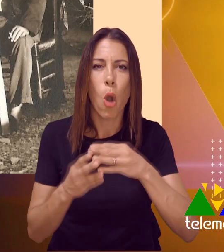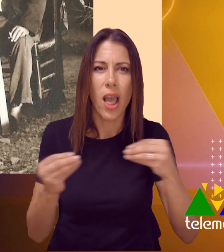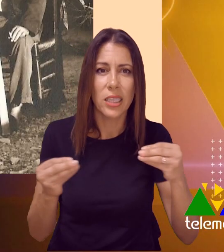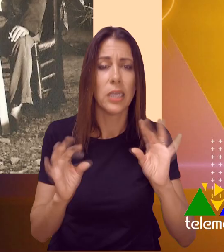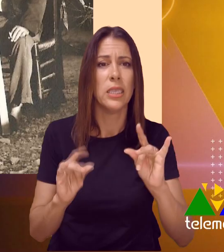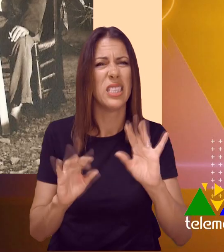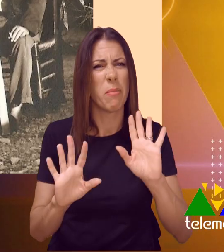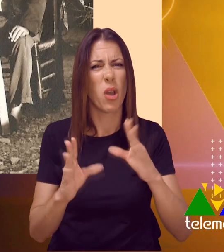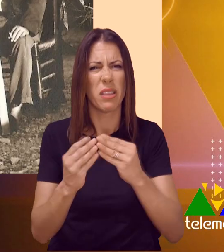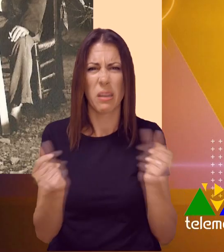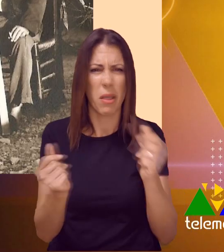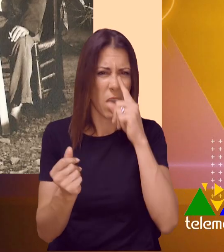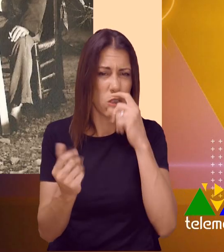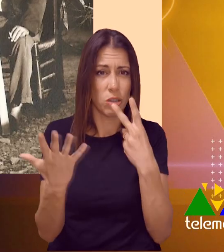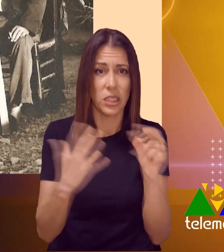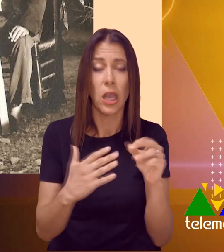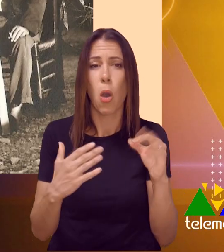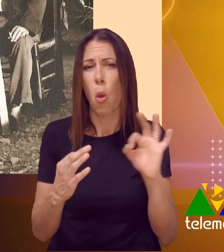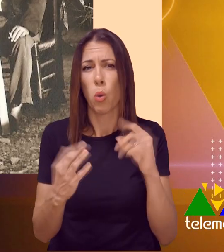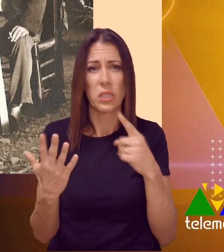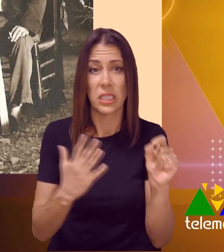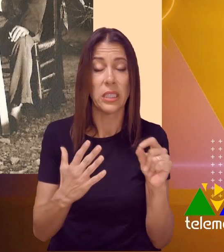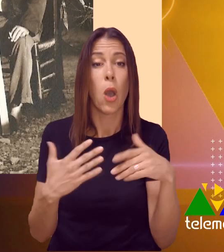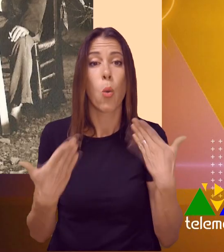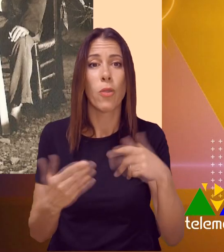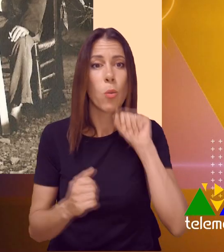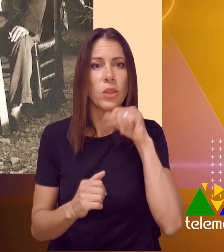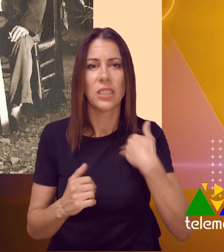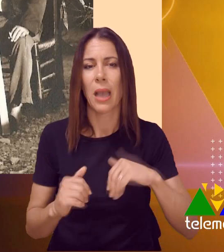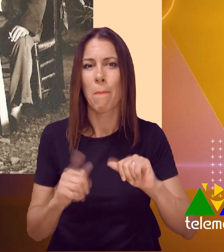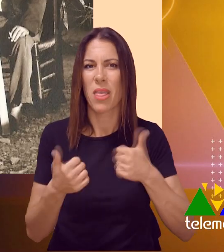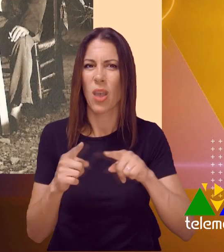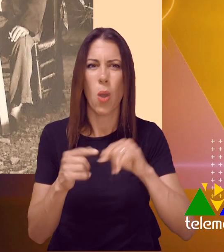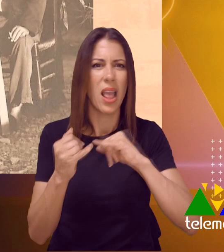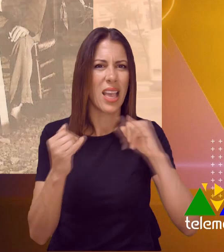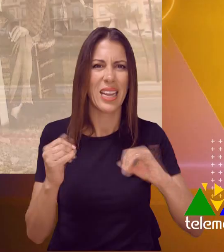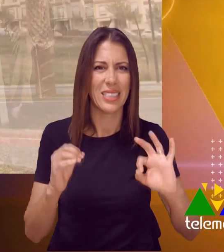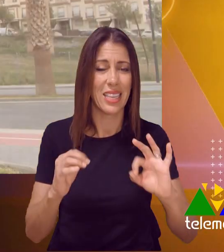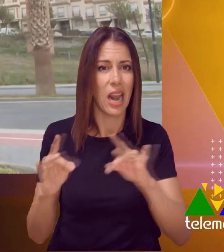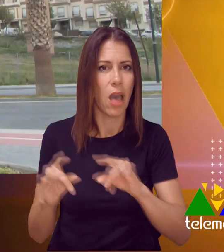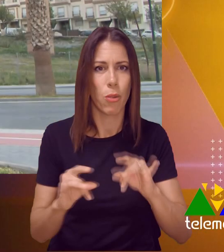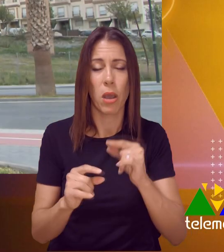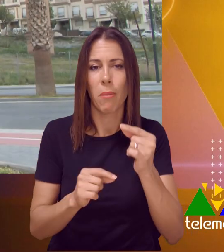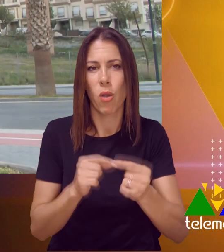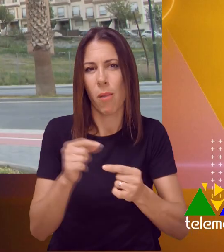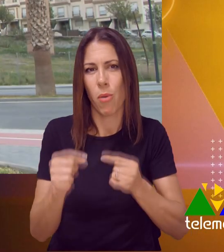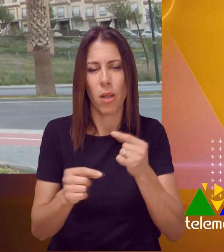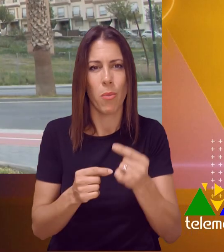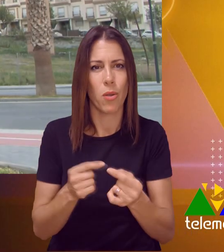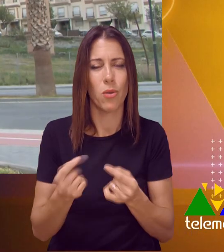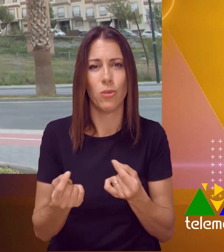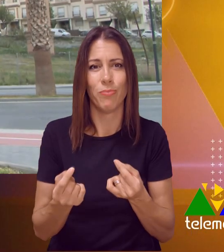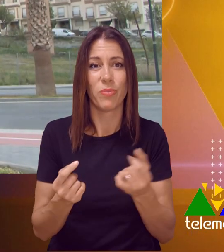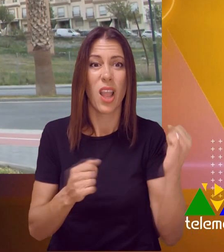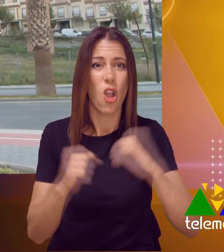en los años 60, cuando ya Motril empieza a entrar en crisis del azúcar. Es decir, poco a poco